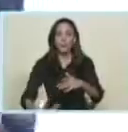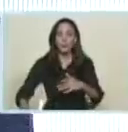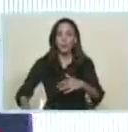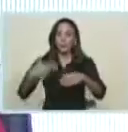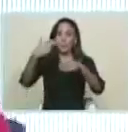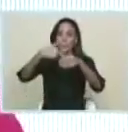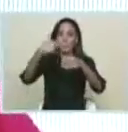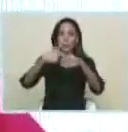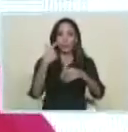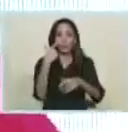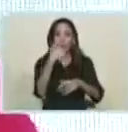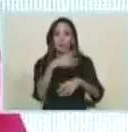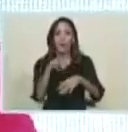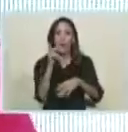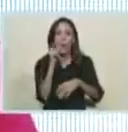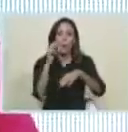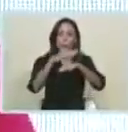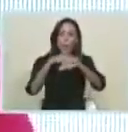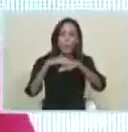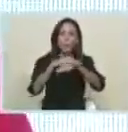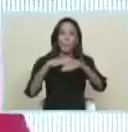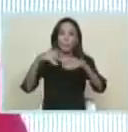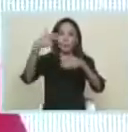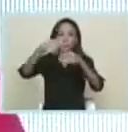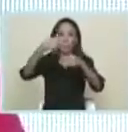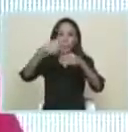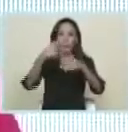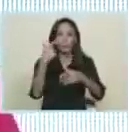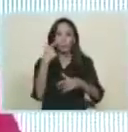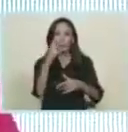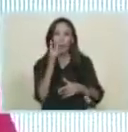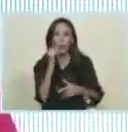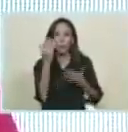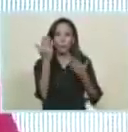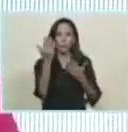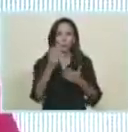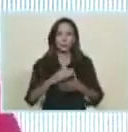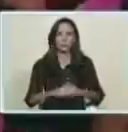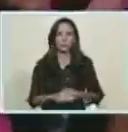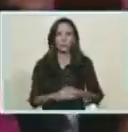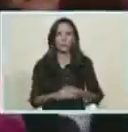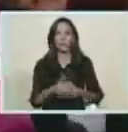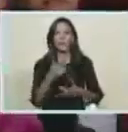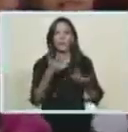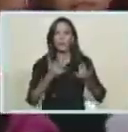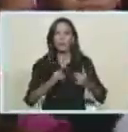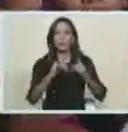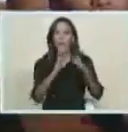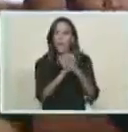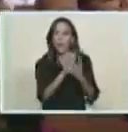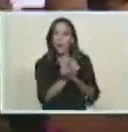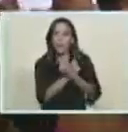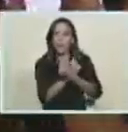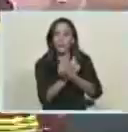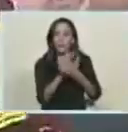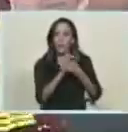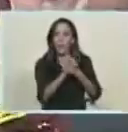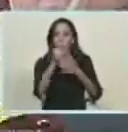Venezuela, el mayor general Manuel Quevedo, hijo del pueblo,